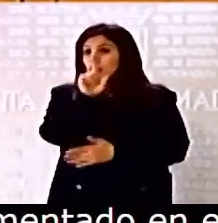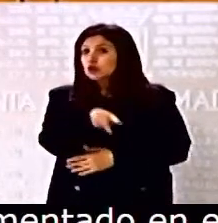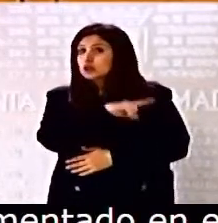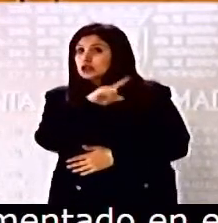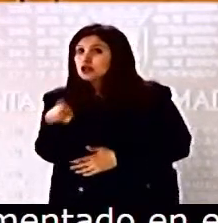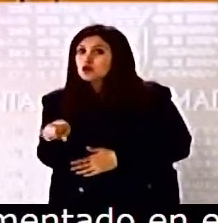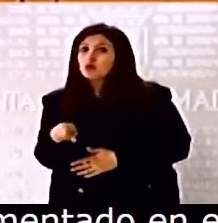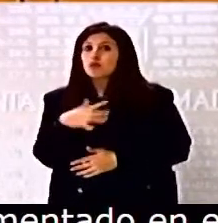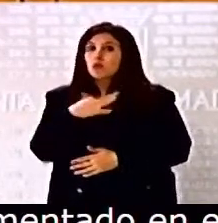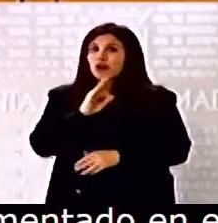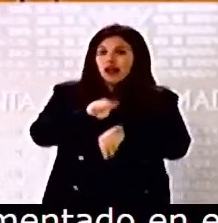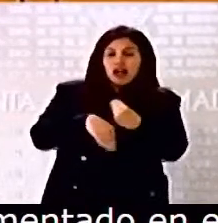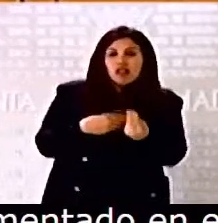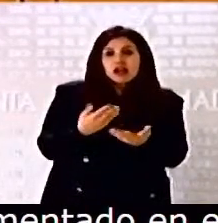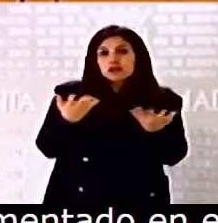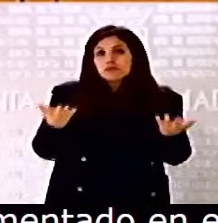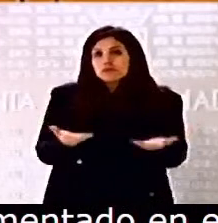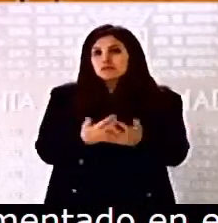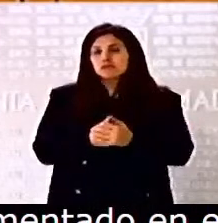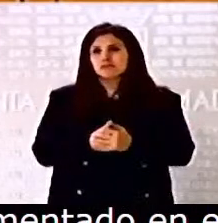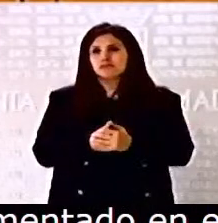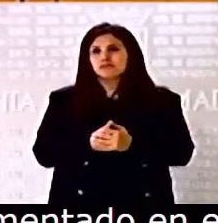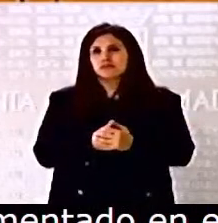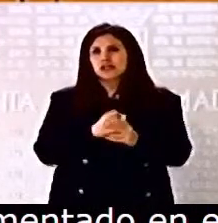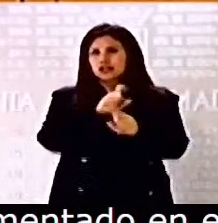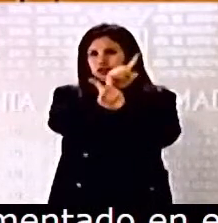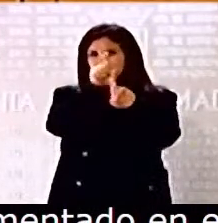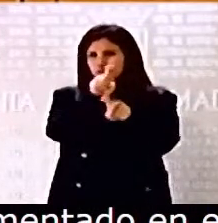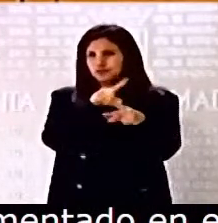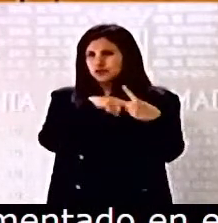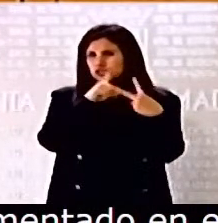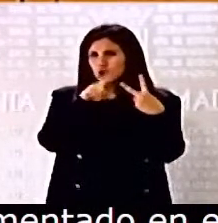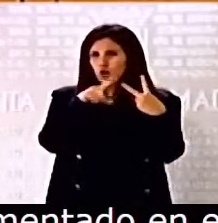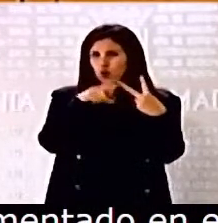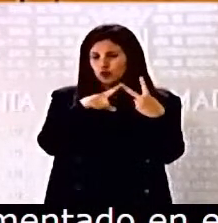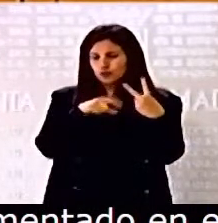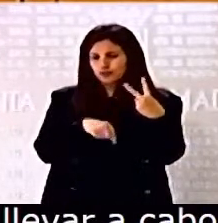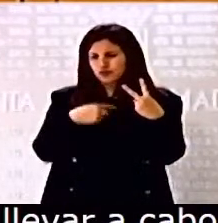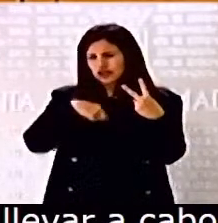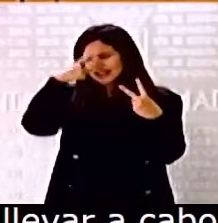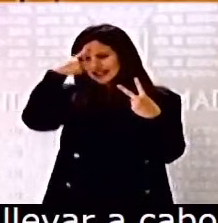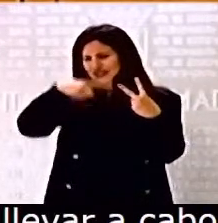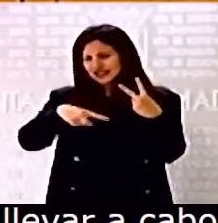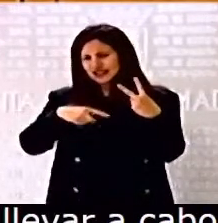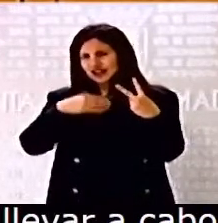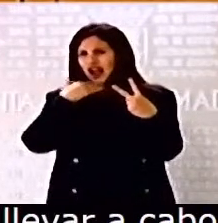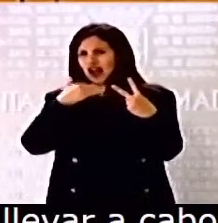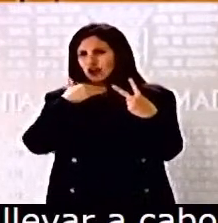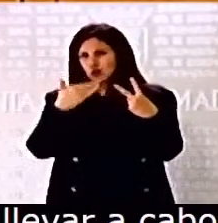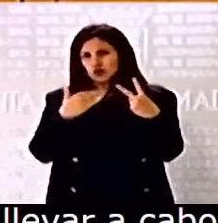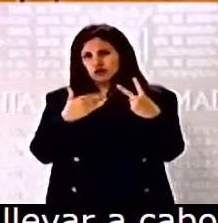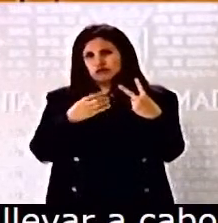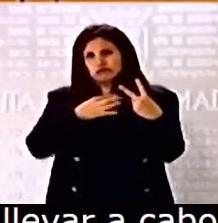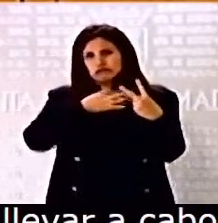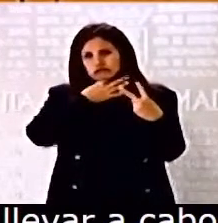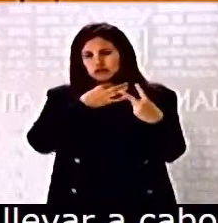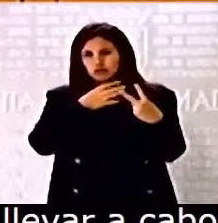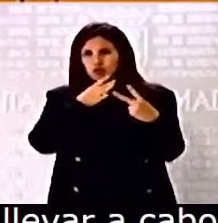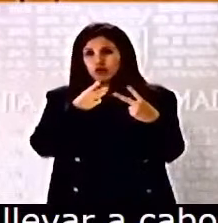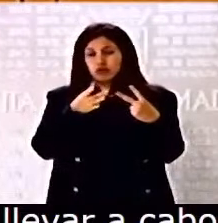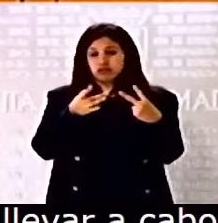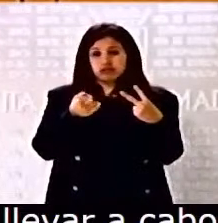se podría llevar a cabo. Una segunda cuestión, sé que es algo precipitado porque hemos salido hace